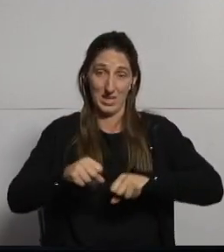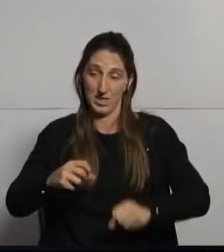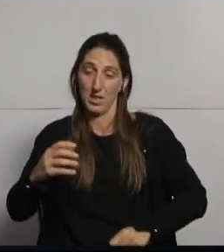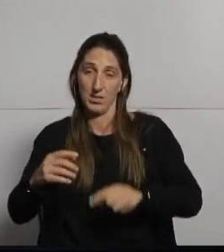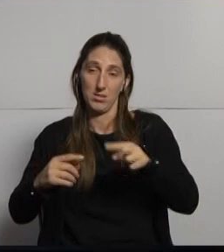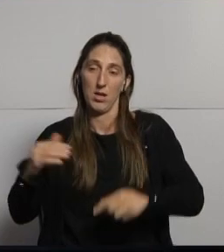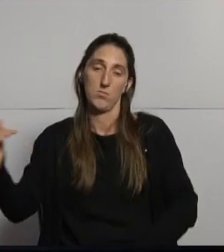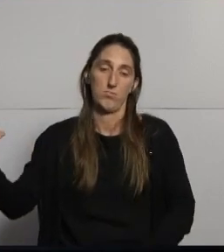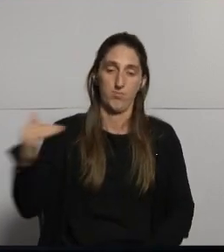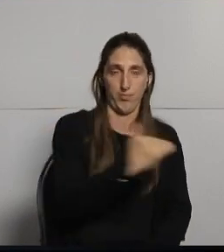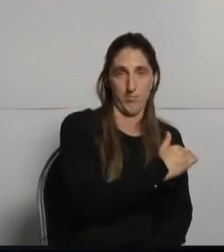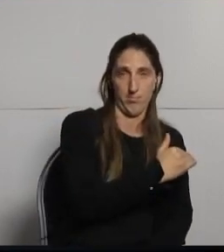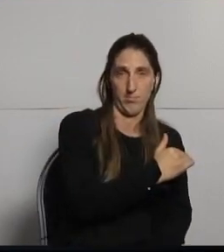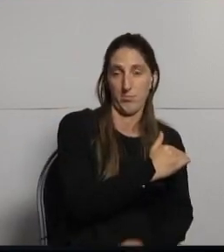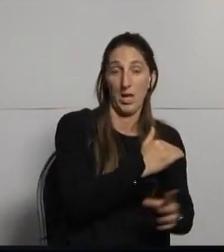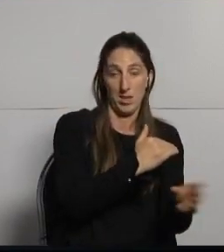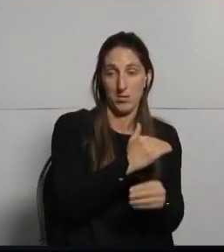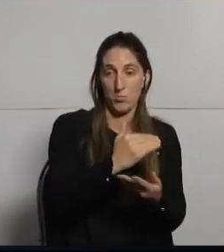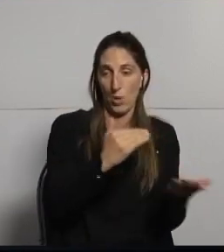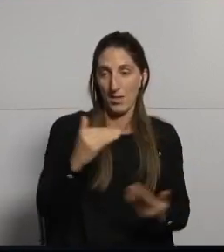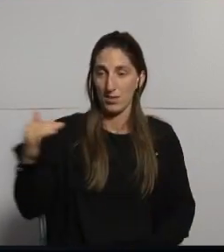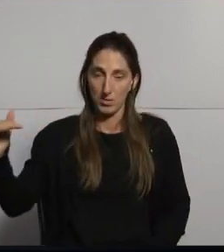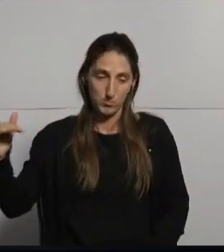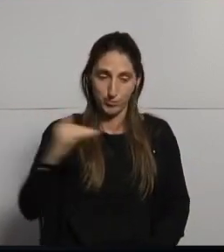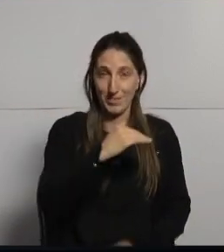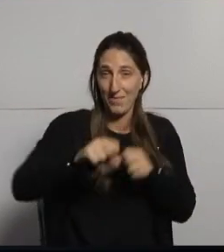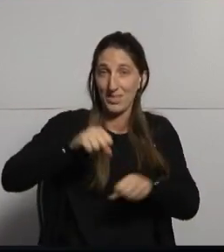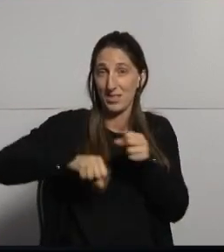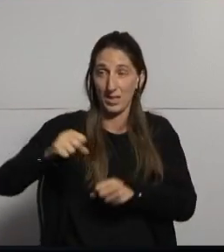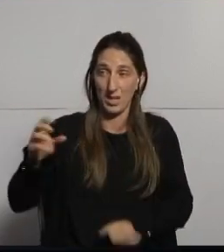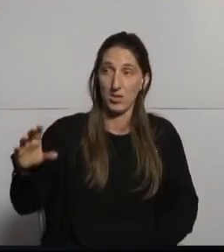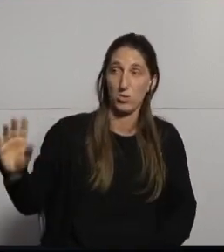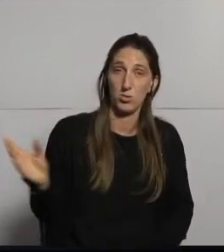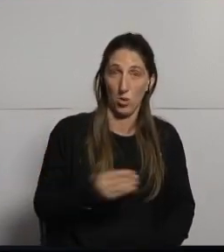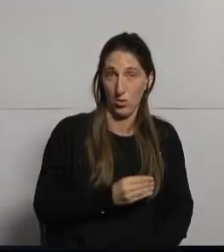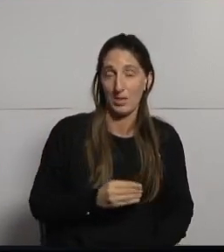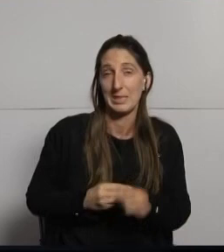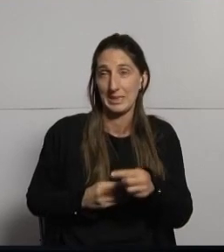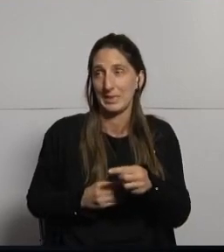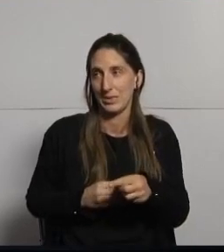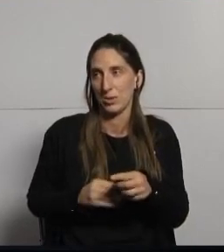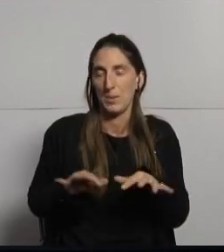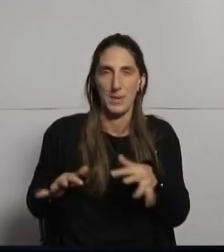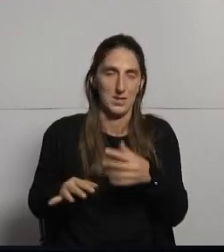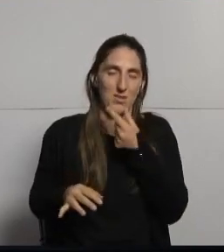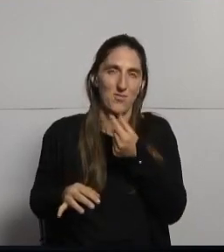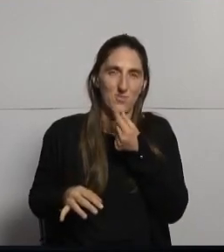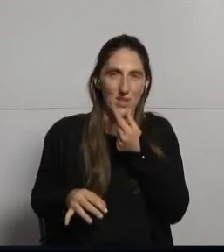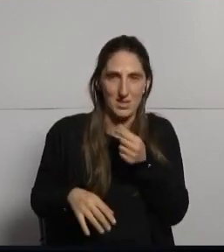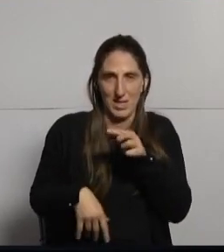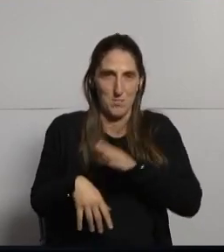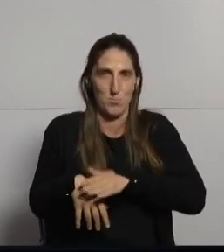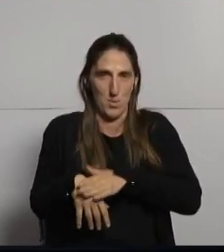en la dirección sur, y ahí me va a mostrar todas las bicicletas que se mueven. Estas capacidades, que parecen así muy, muy sencillas a la hora